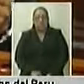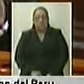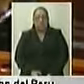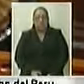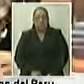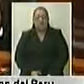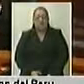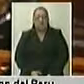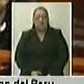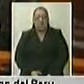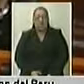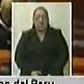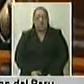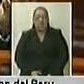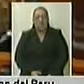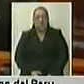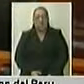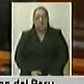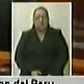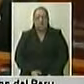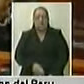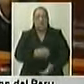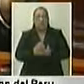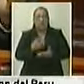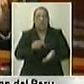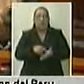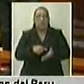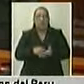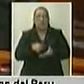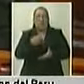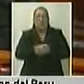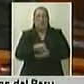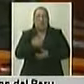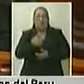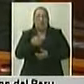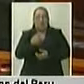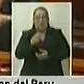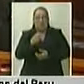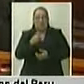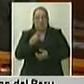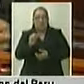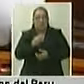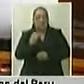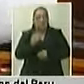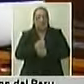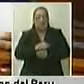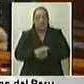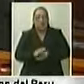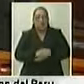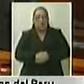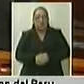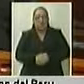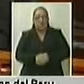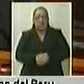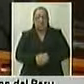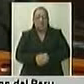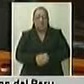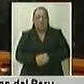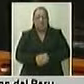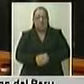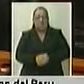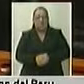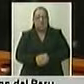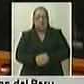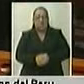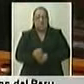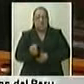a cuestas de deudas, préstamos, créditos, como es el caso de Andahuaylas, y no funcionaría. Presidente,